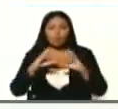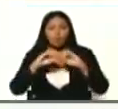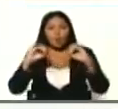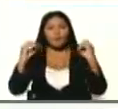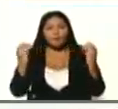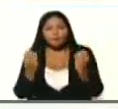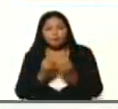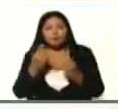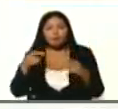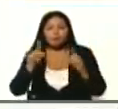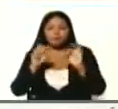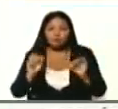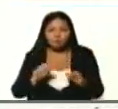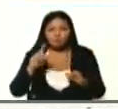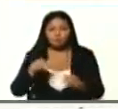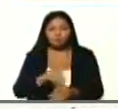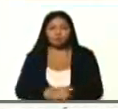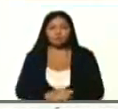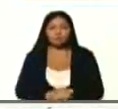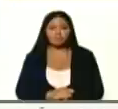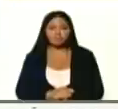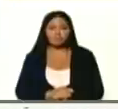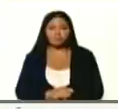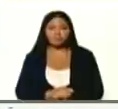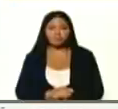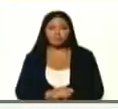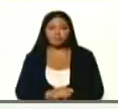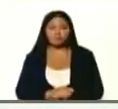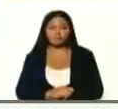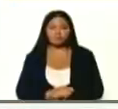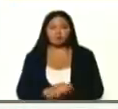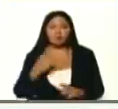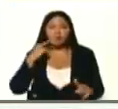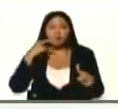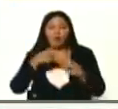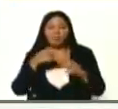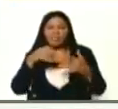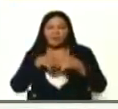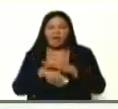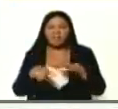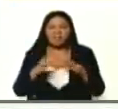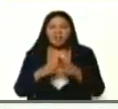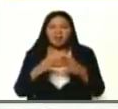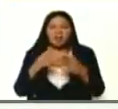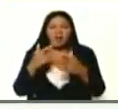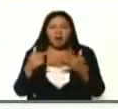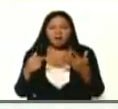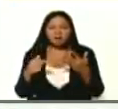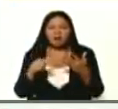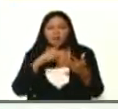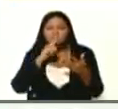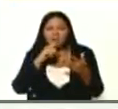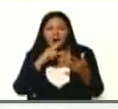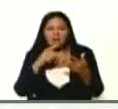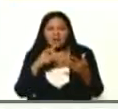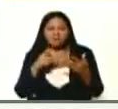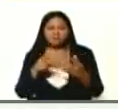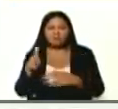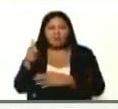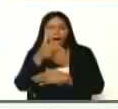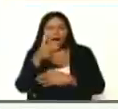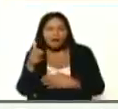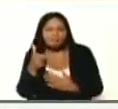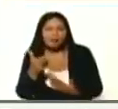organizadas de manera tal para, a través del tráfico de